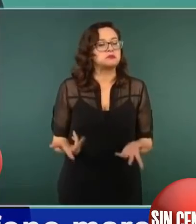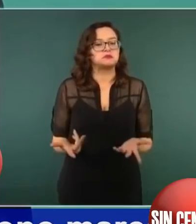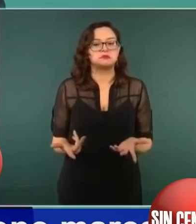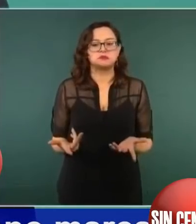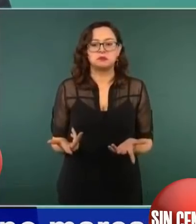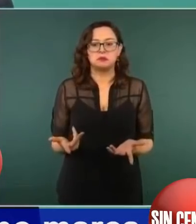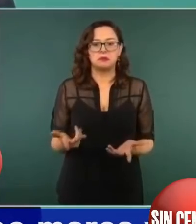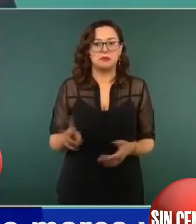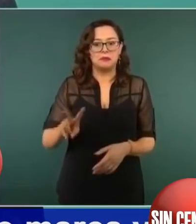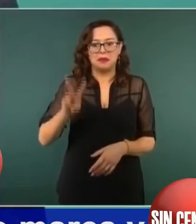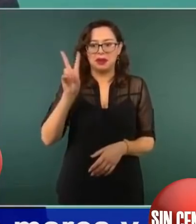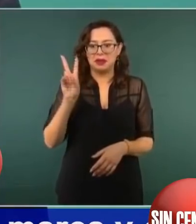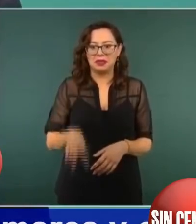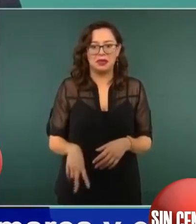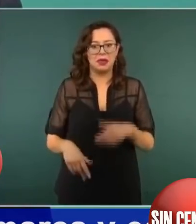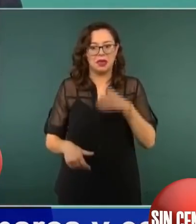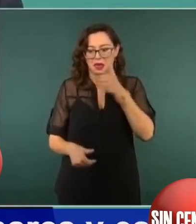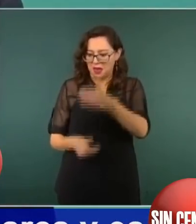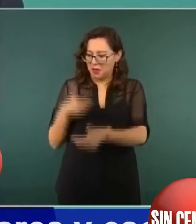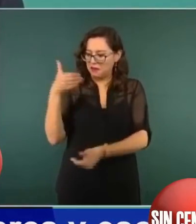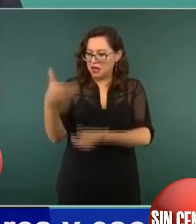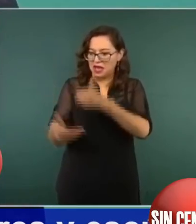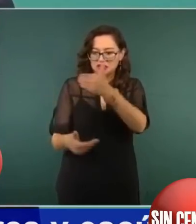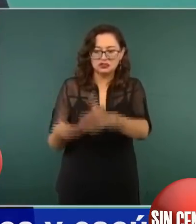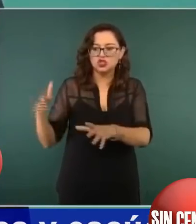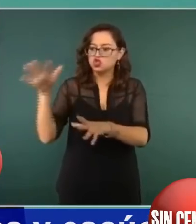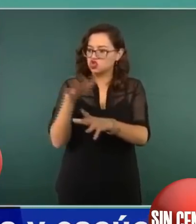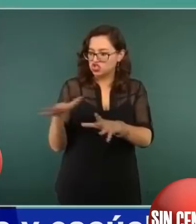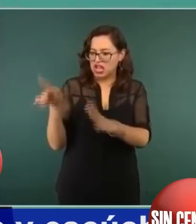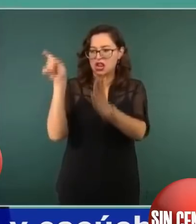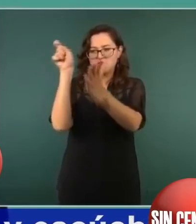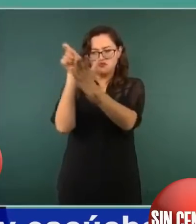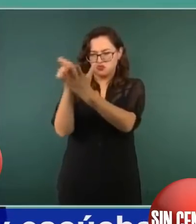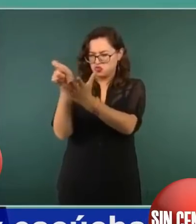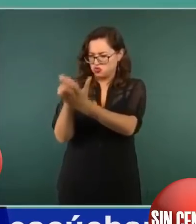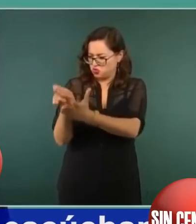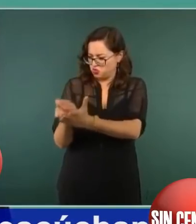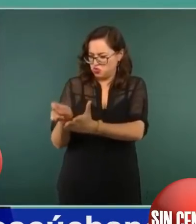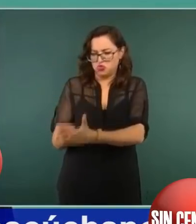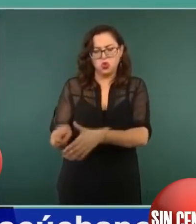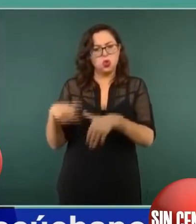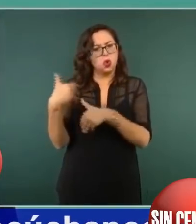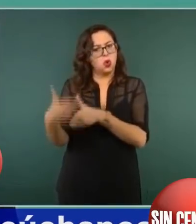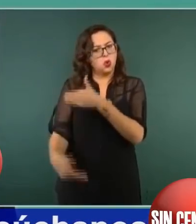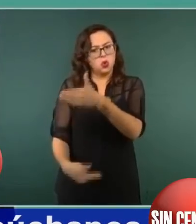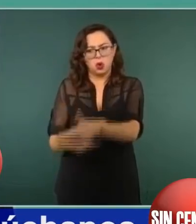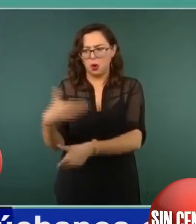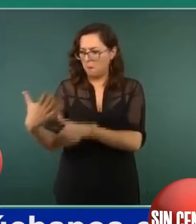los grandes avances en lo social en esa Constitución,